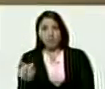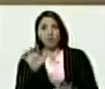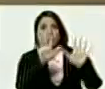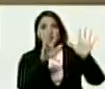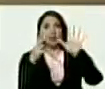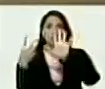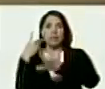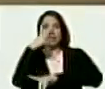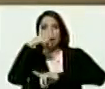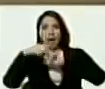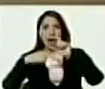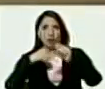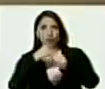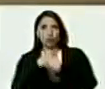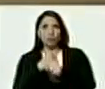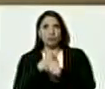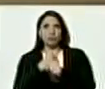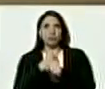edad,